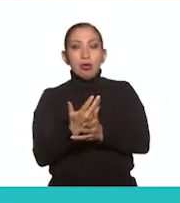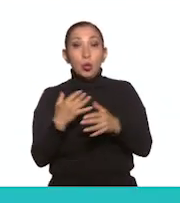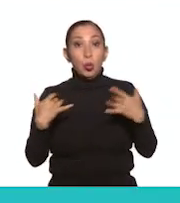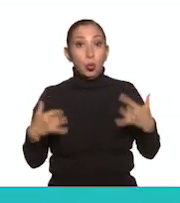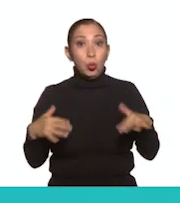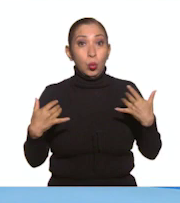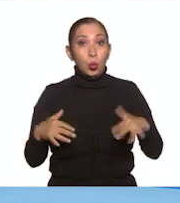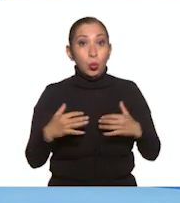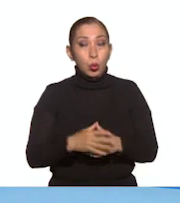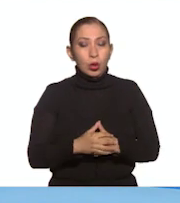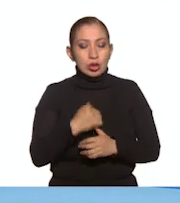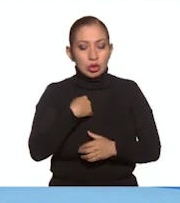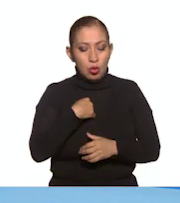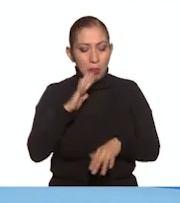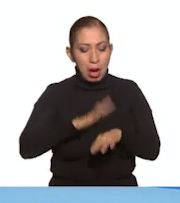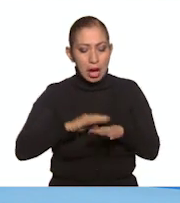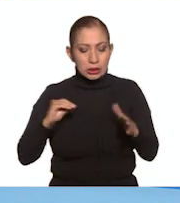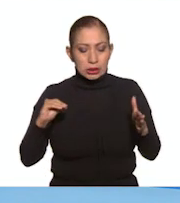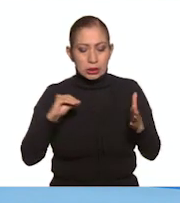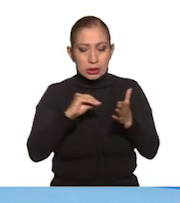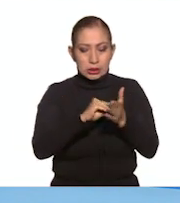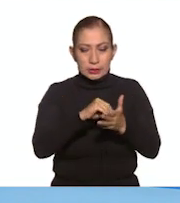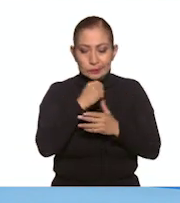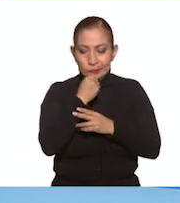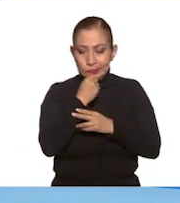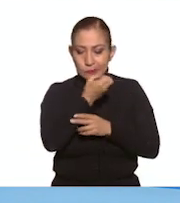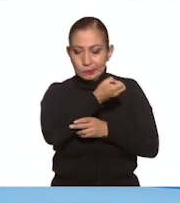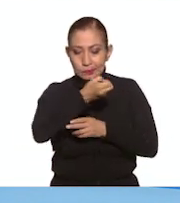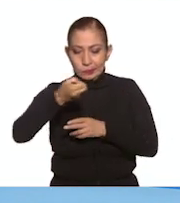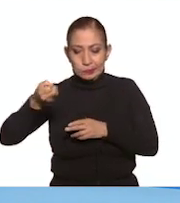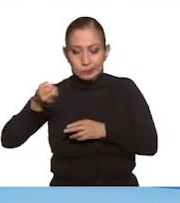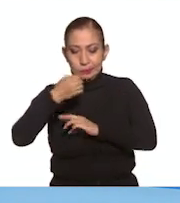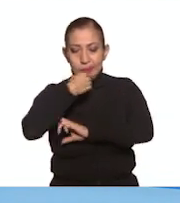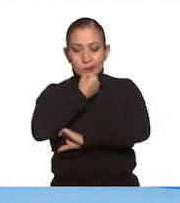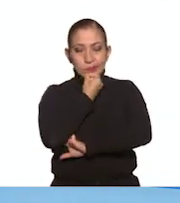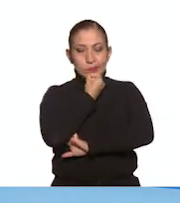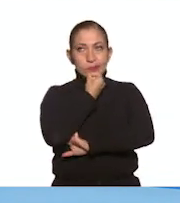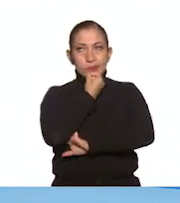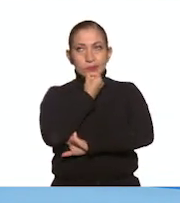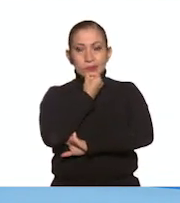¡Auch! Ahora me toca a mí complementar la frase.